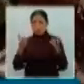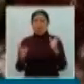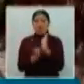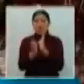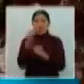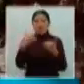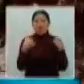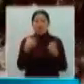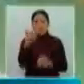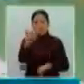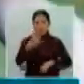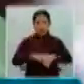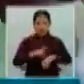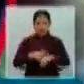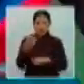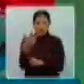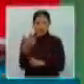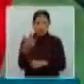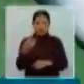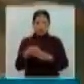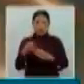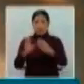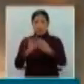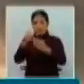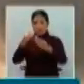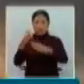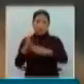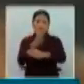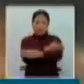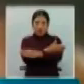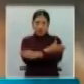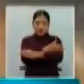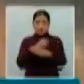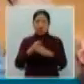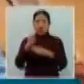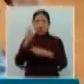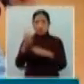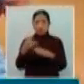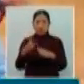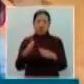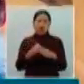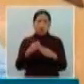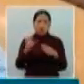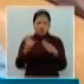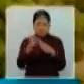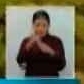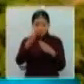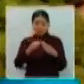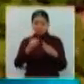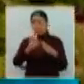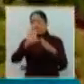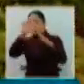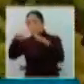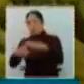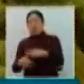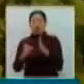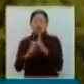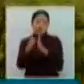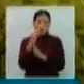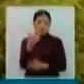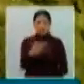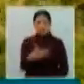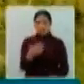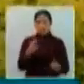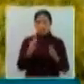tres etapas, una etapa precensal, una etapa censal y una etapa postcensal. En esta estamos todavía concluyendo